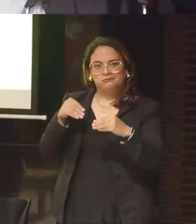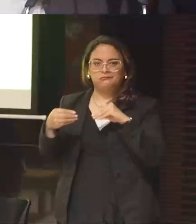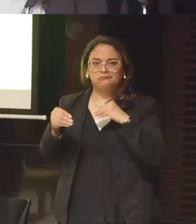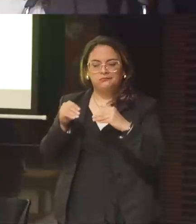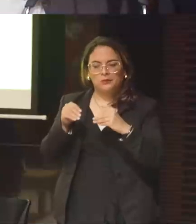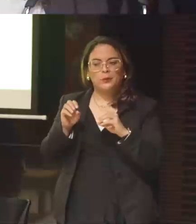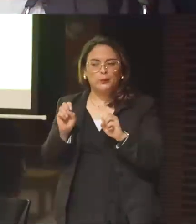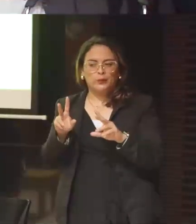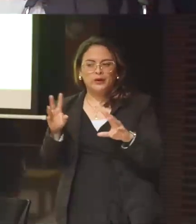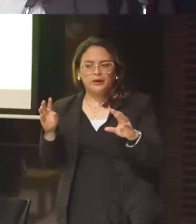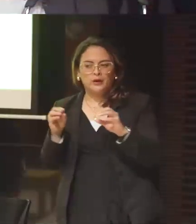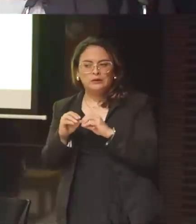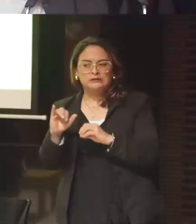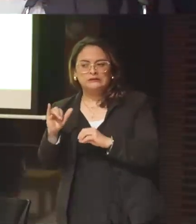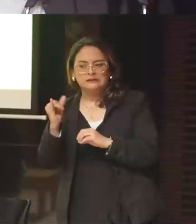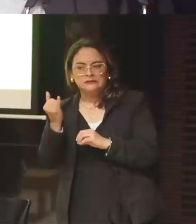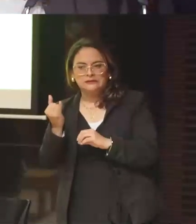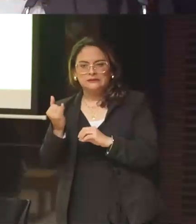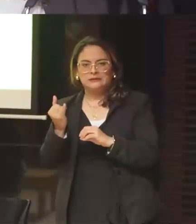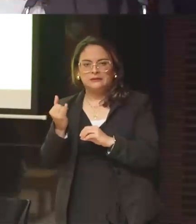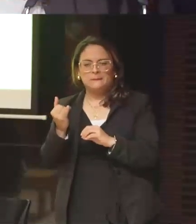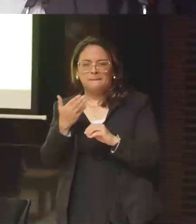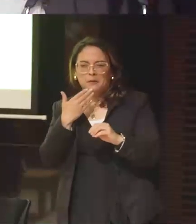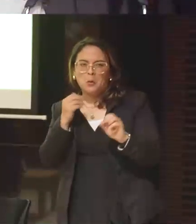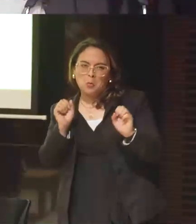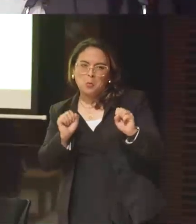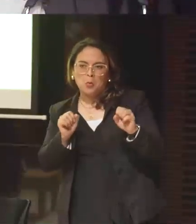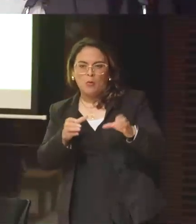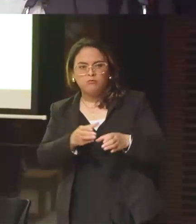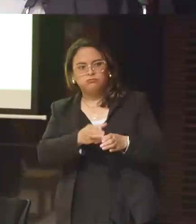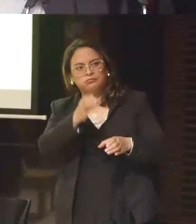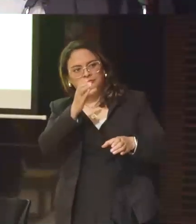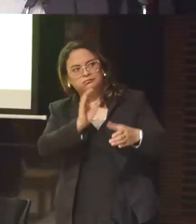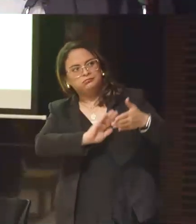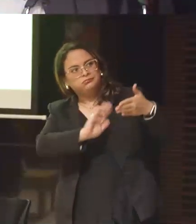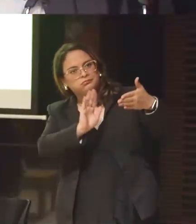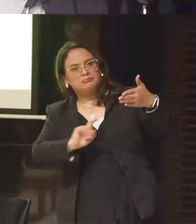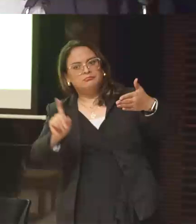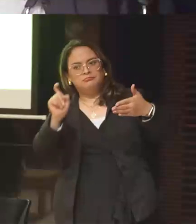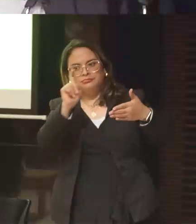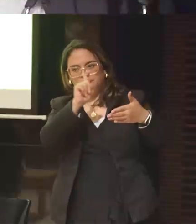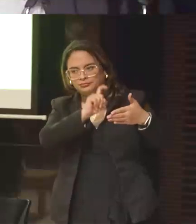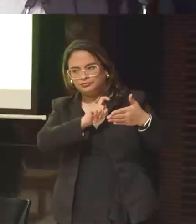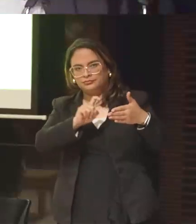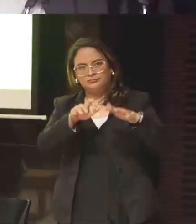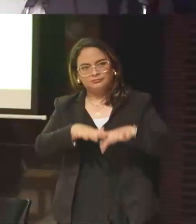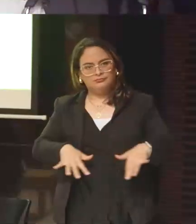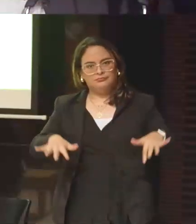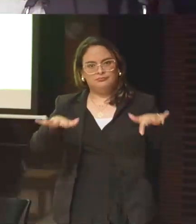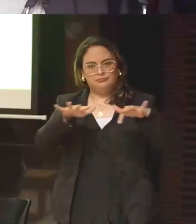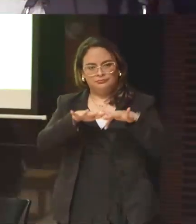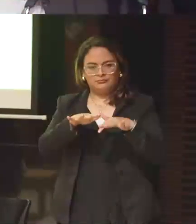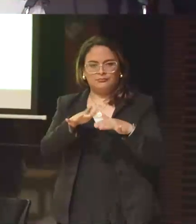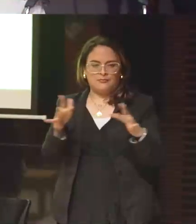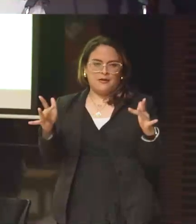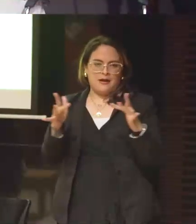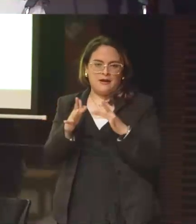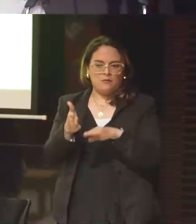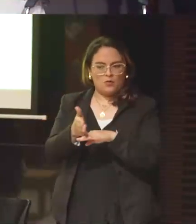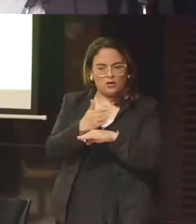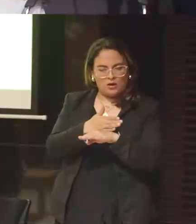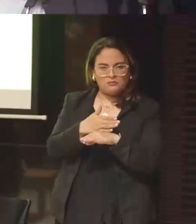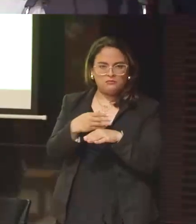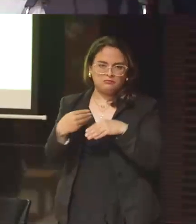bien, metámosle un poquito de graffiti al tótem que muestra la señal de la estación, porque ya están las cosas un poco